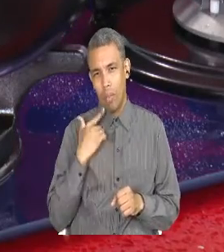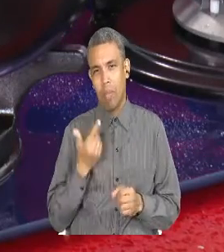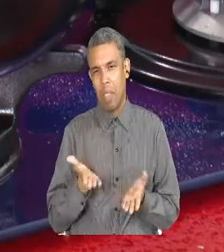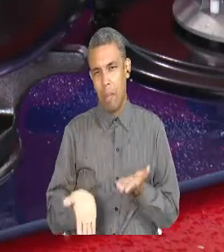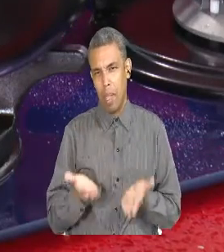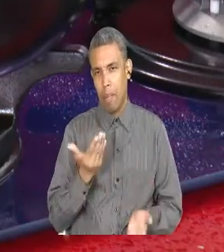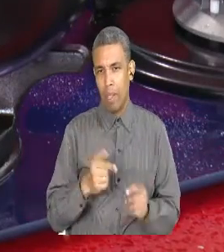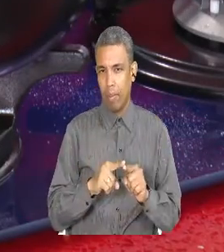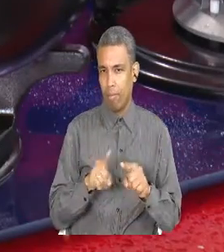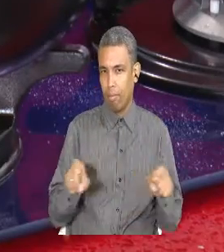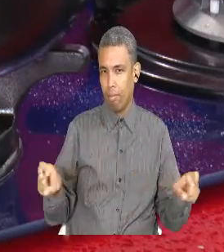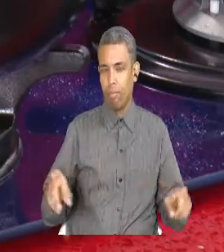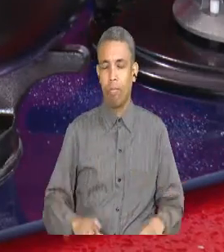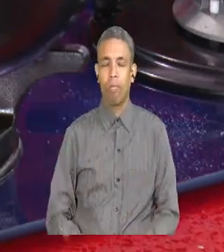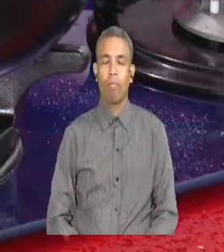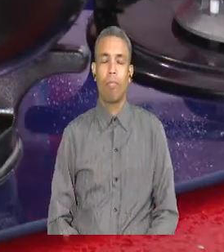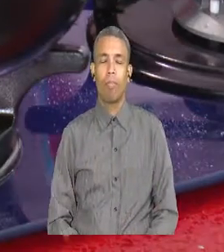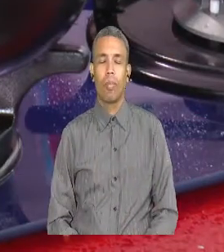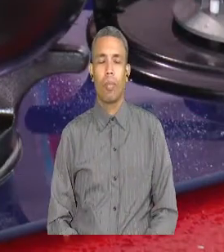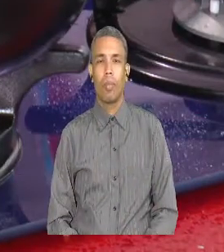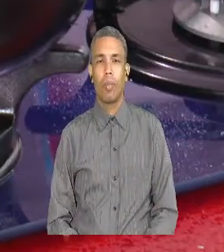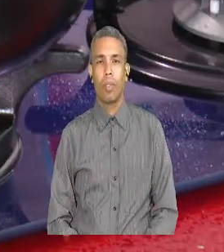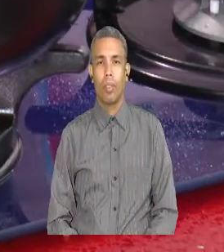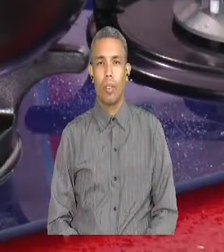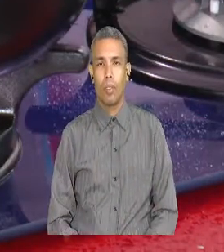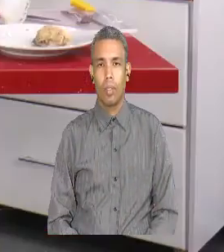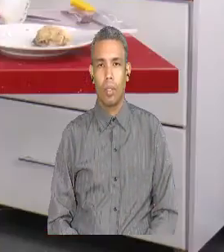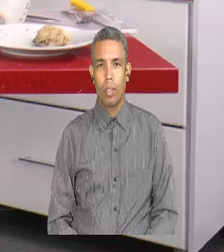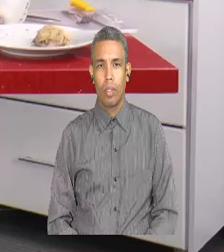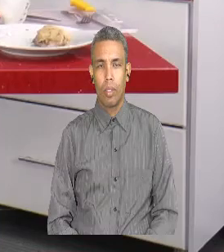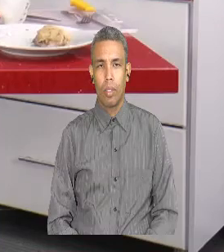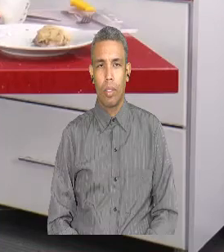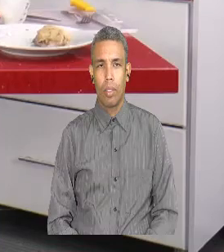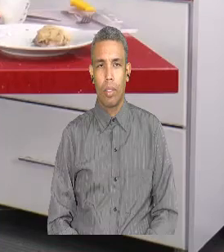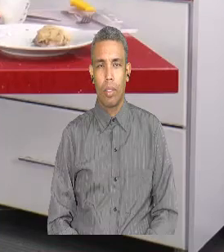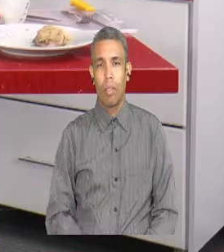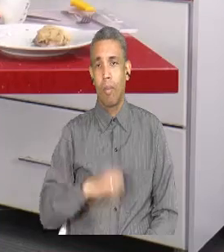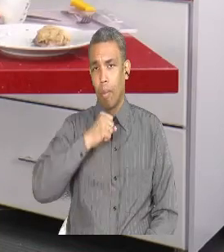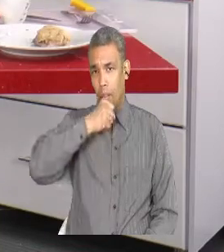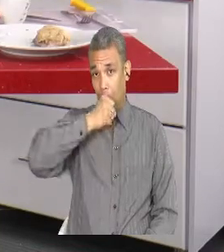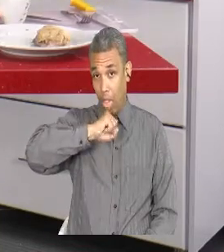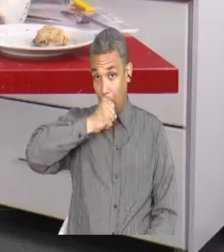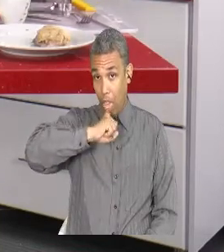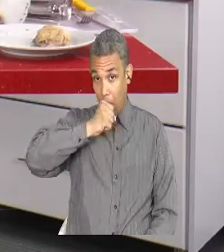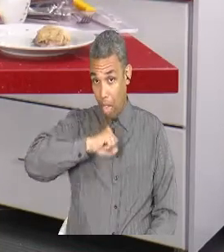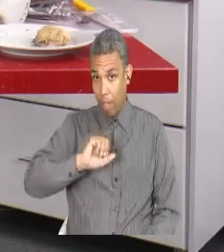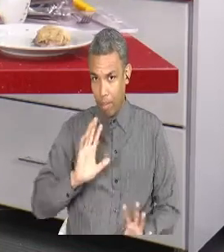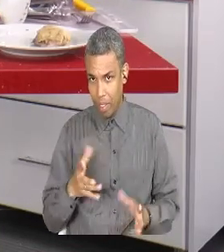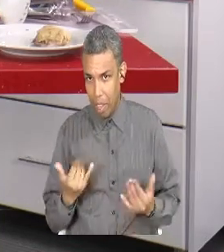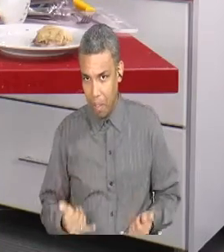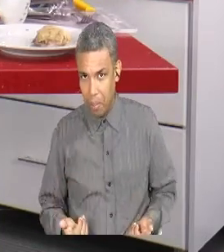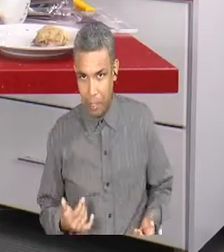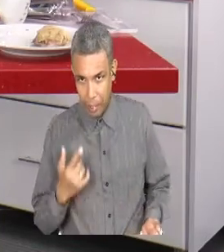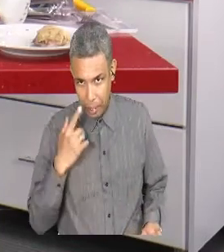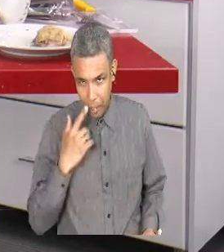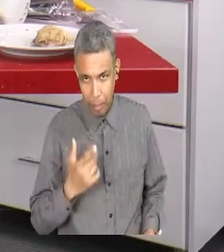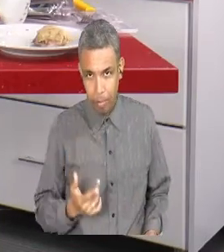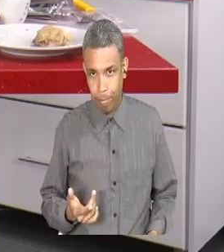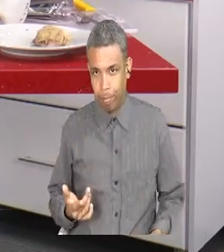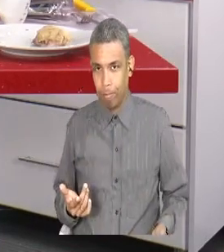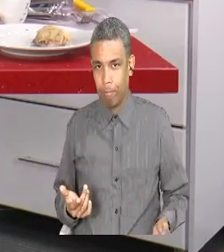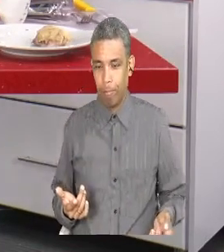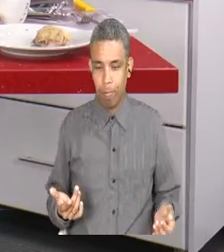vamos a empezar a hacer el ensamble de nuestro helado. Sí, vamos a ver. Sí, de que ahí de pronto nos quedó alguna fuga. Sí, vamos a ver por